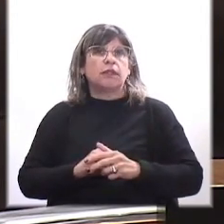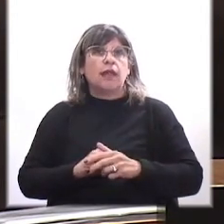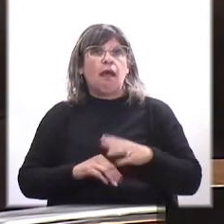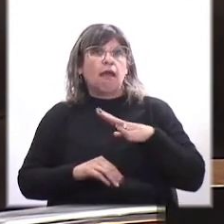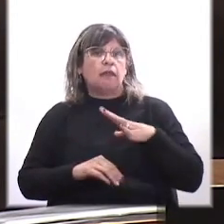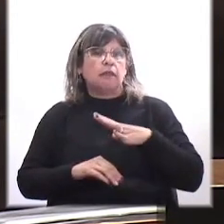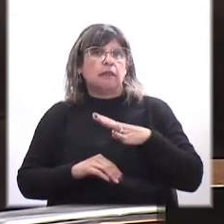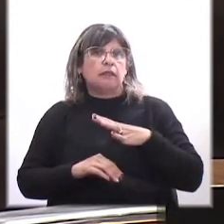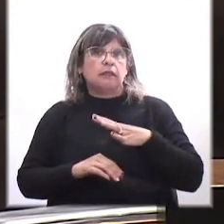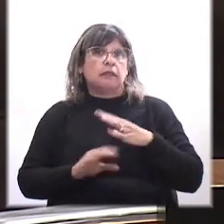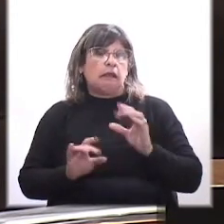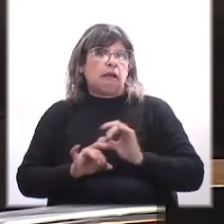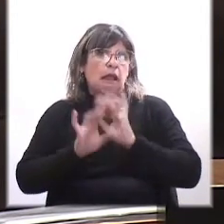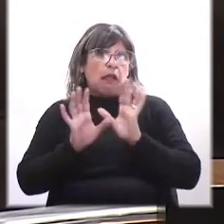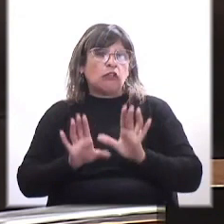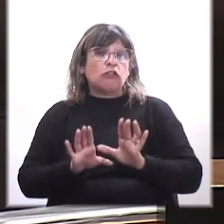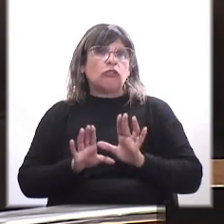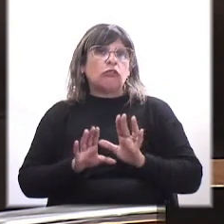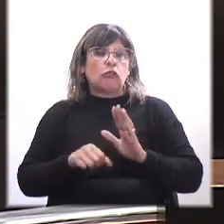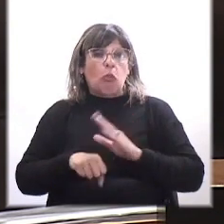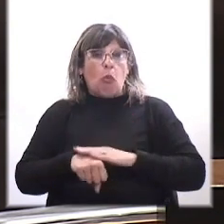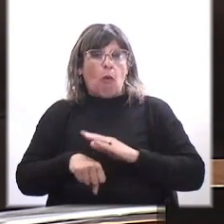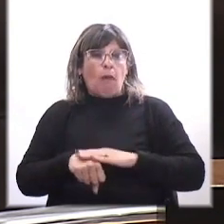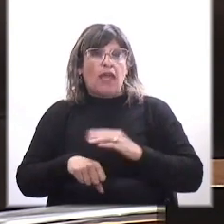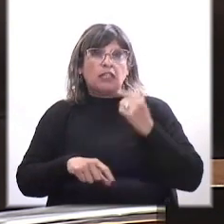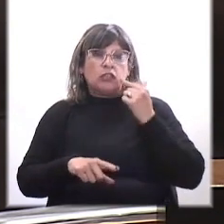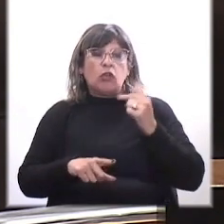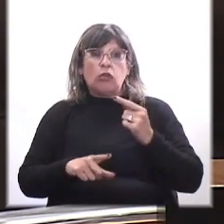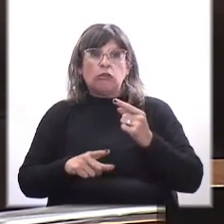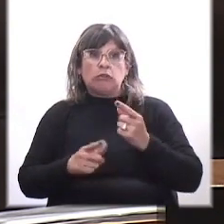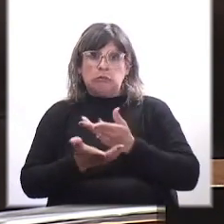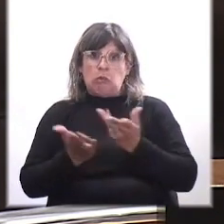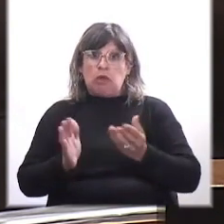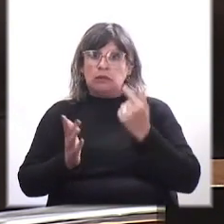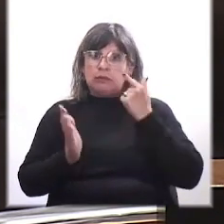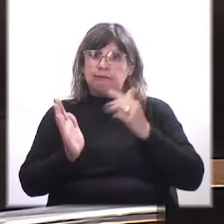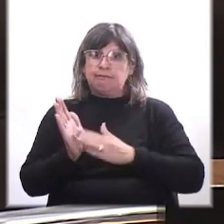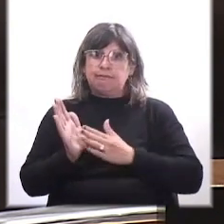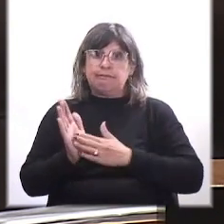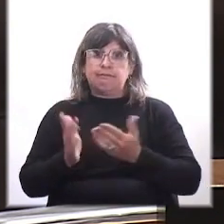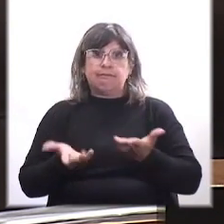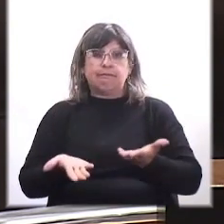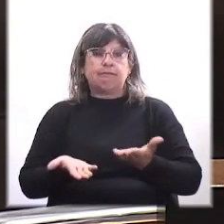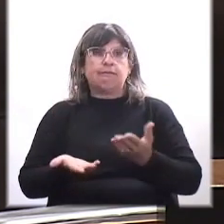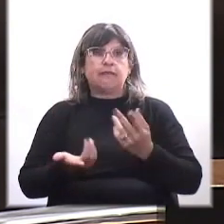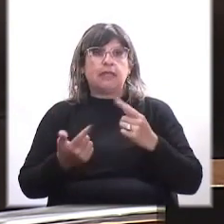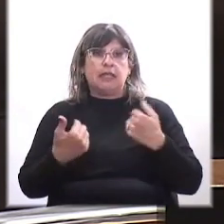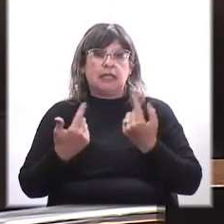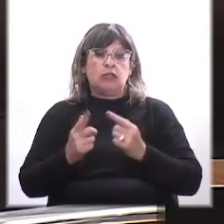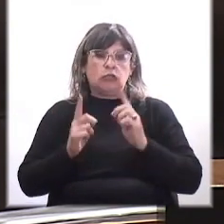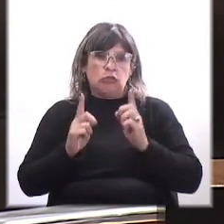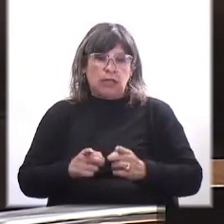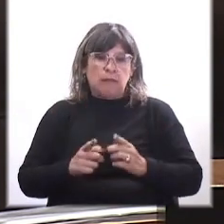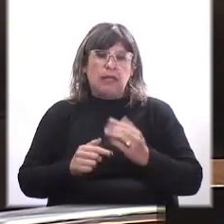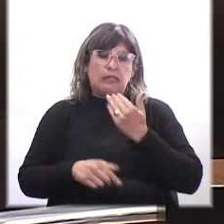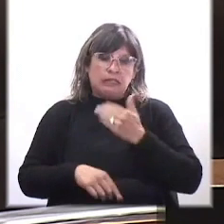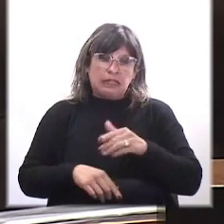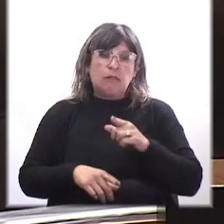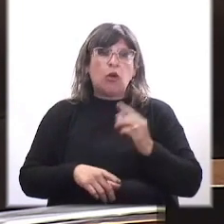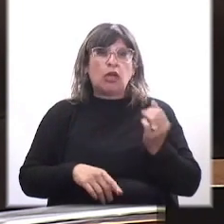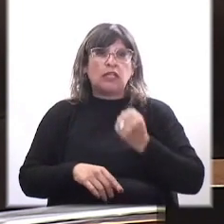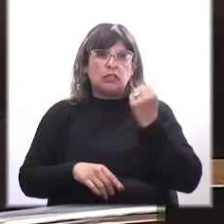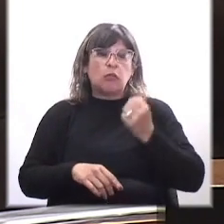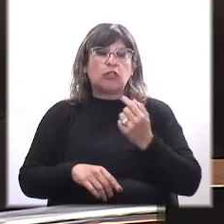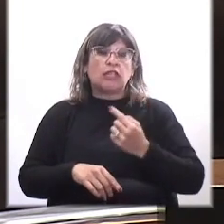Hay claros momentos, claros indicios que también entendemos que es